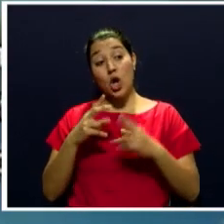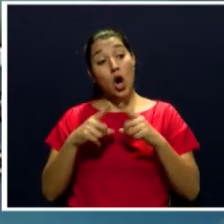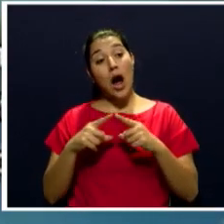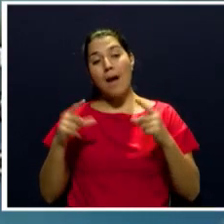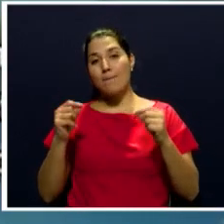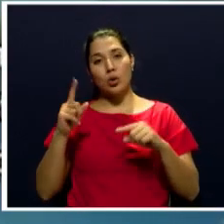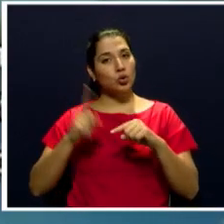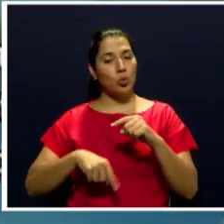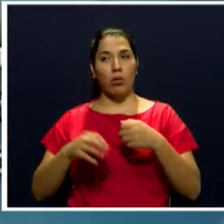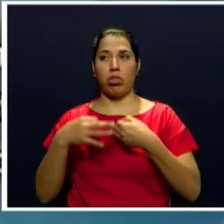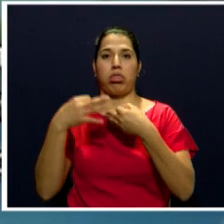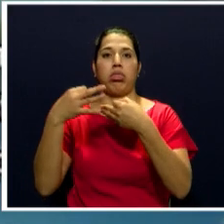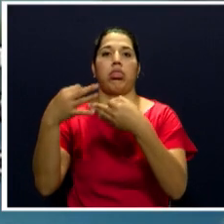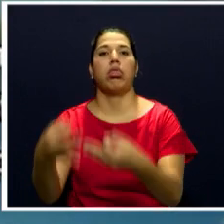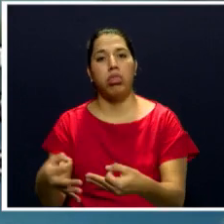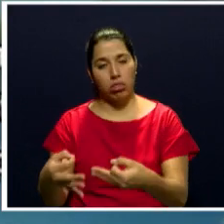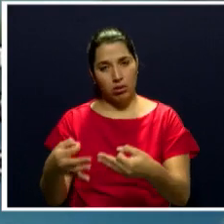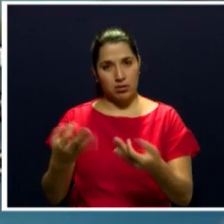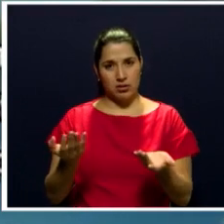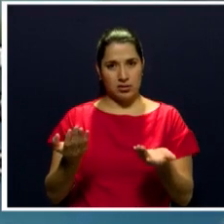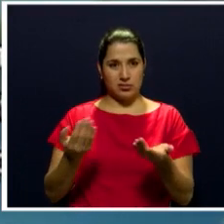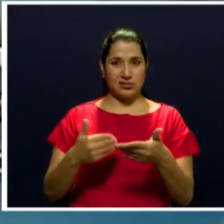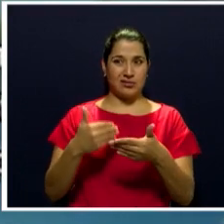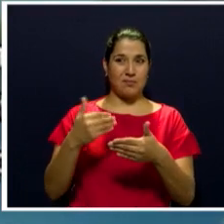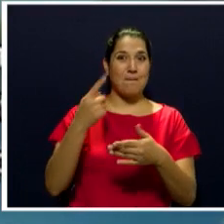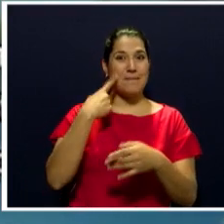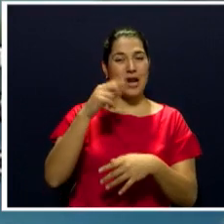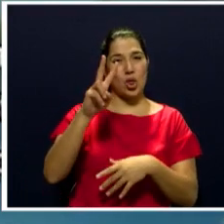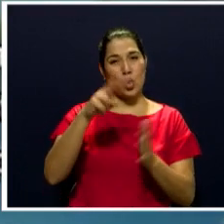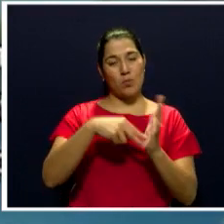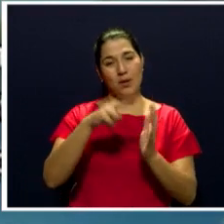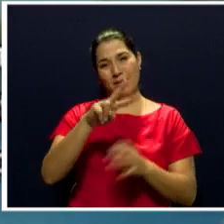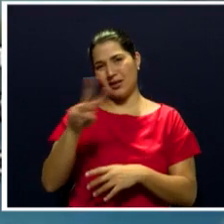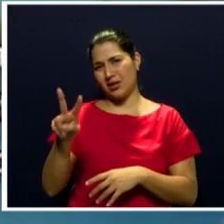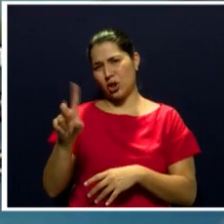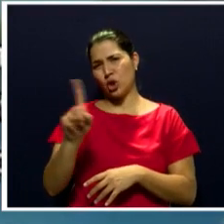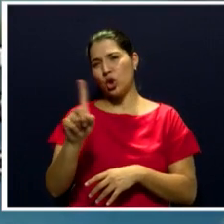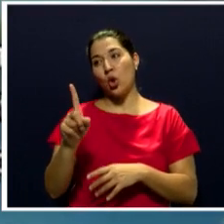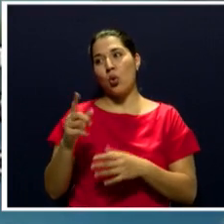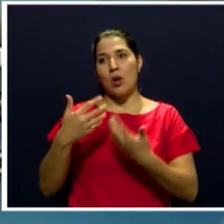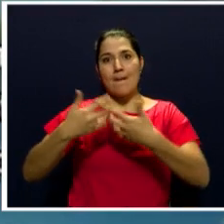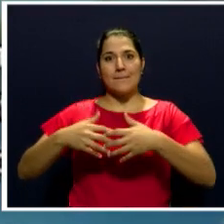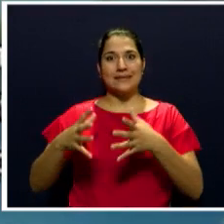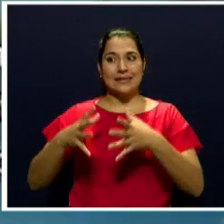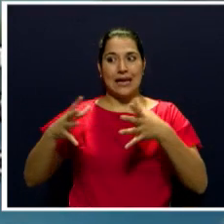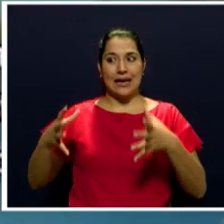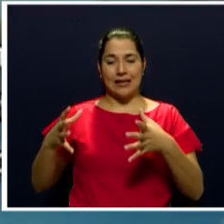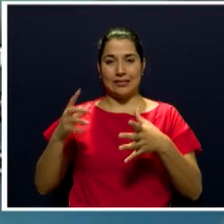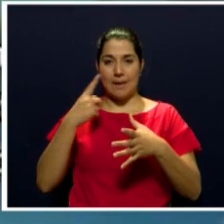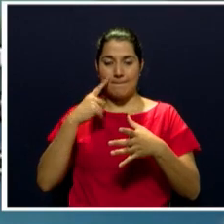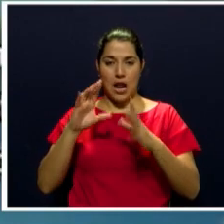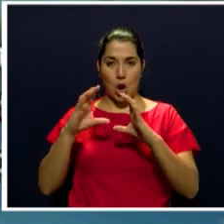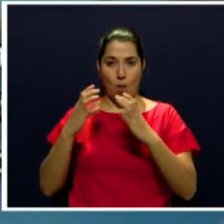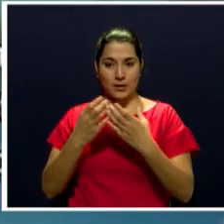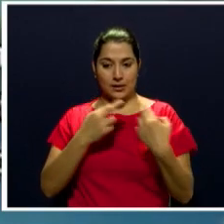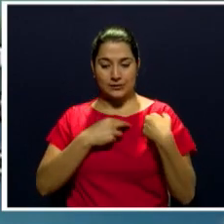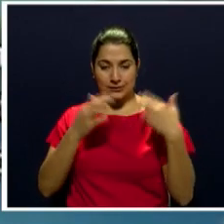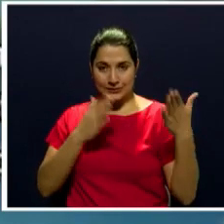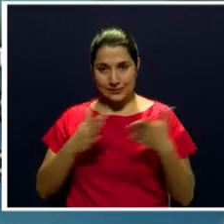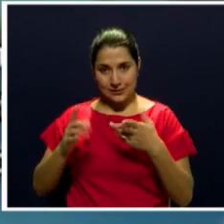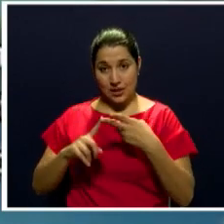gestionar un aplazamiento más allá del próximo verano. Es una empresa gigantesca, tanto para el comité organizador como para el país